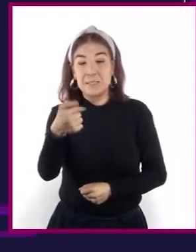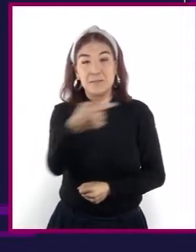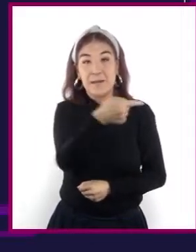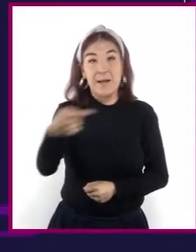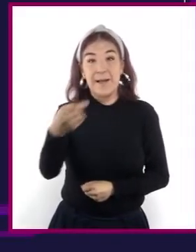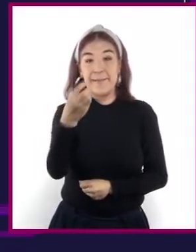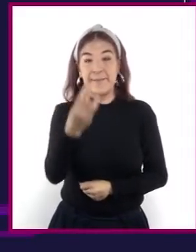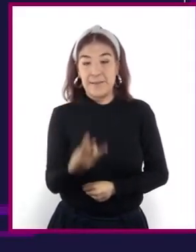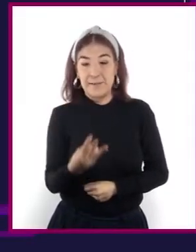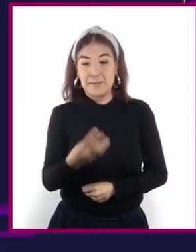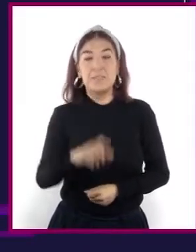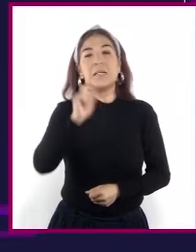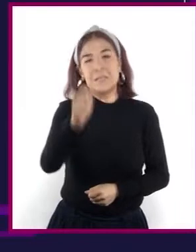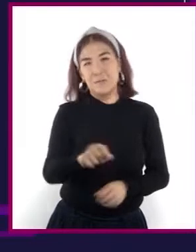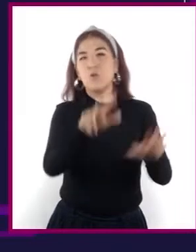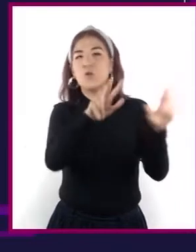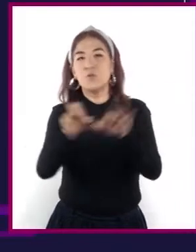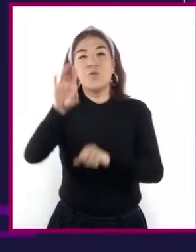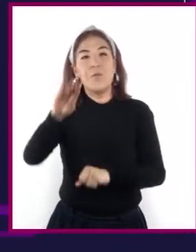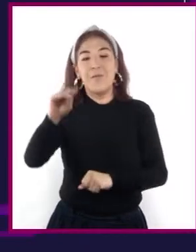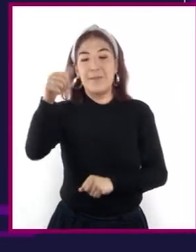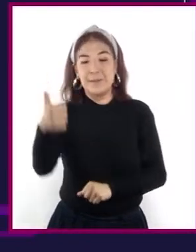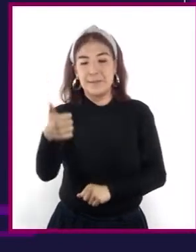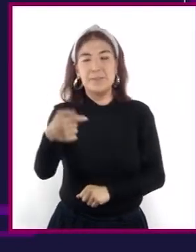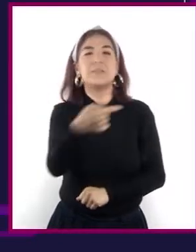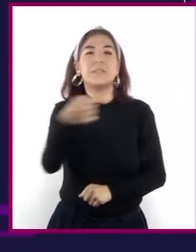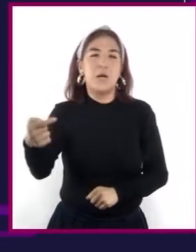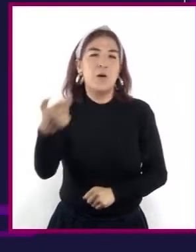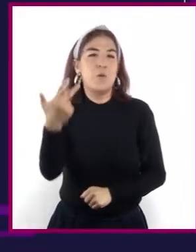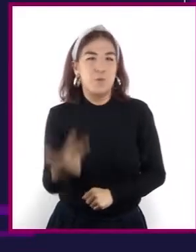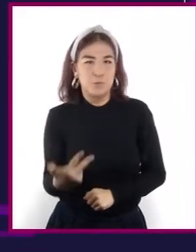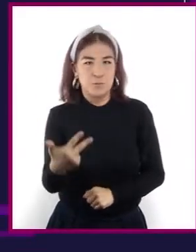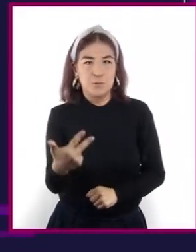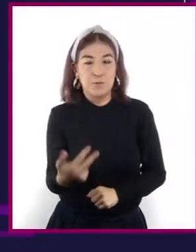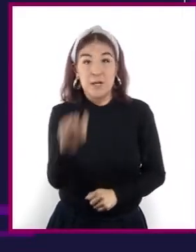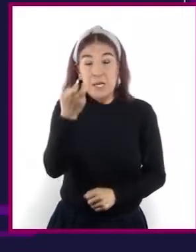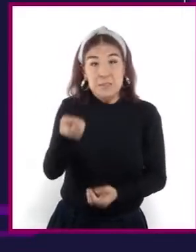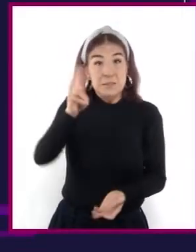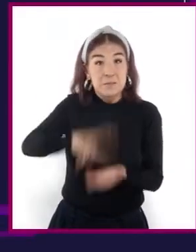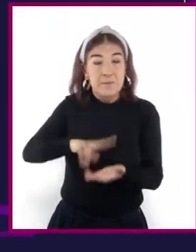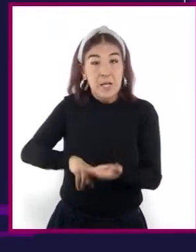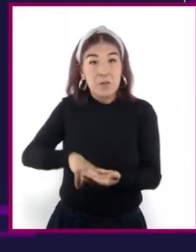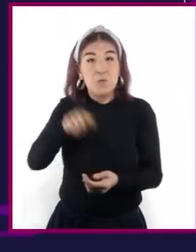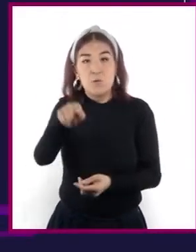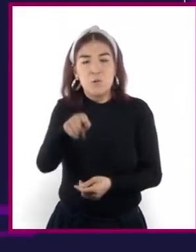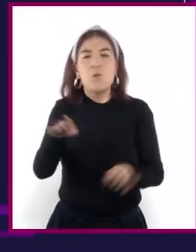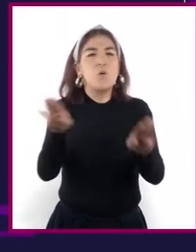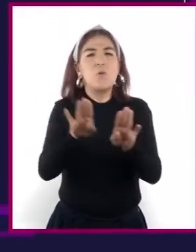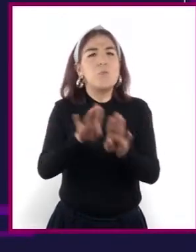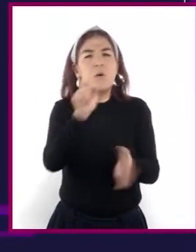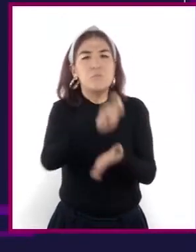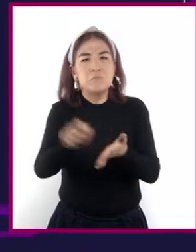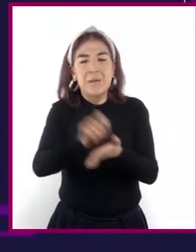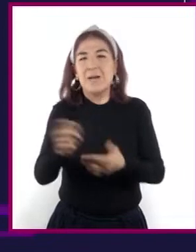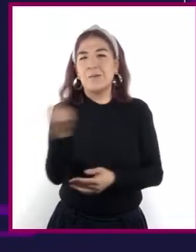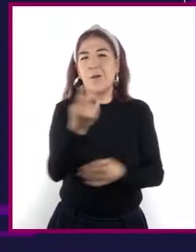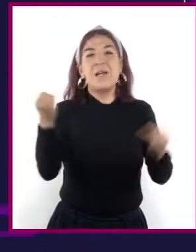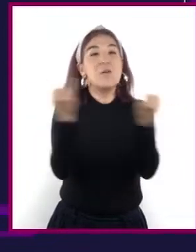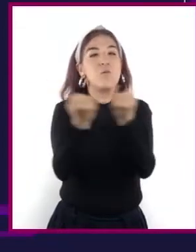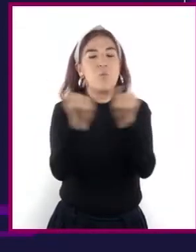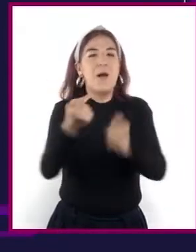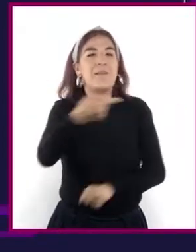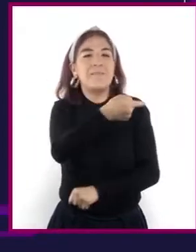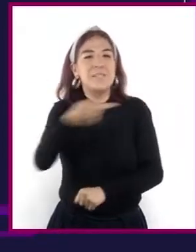3 como 896 es a 8. Esta proporción se puede escribir como la igualdad de